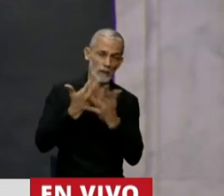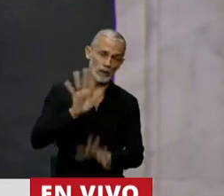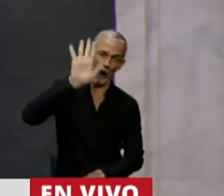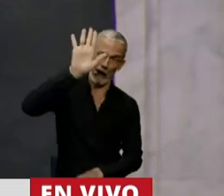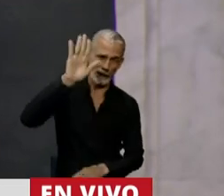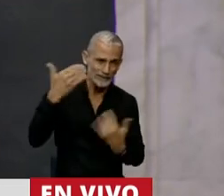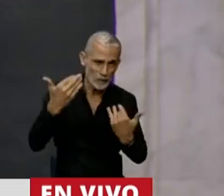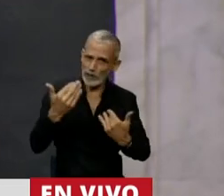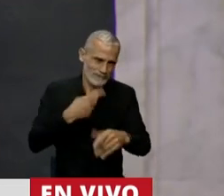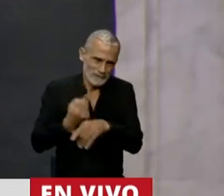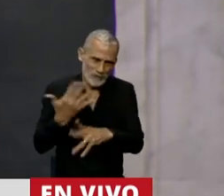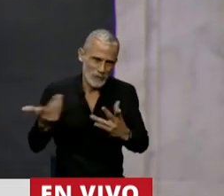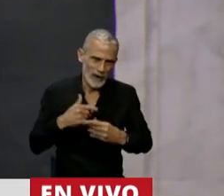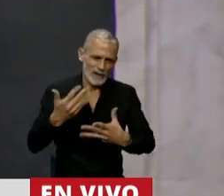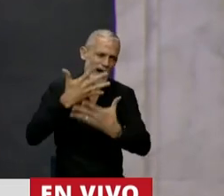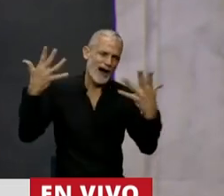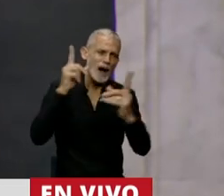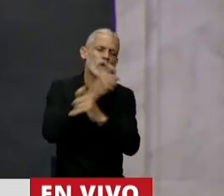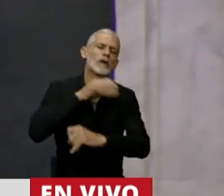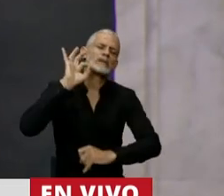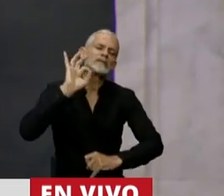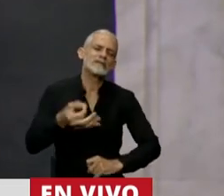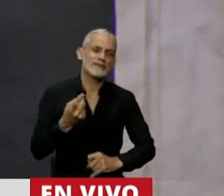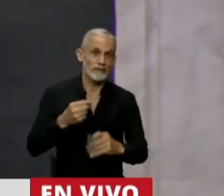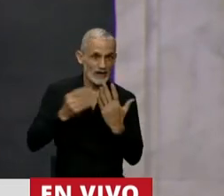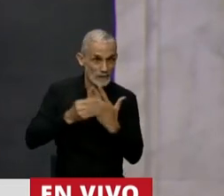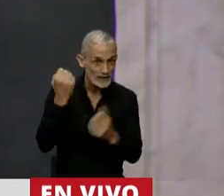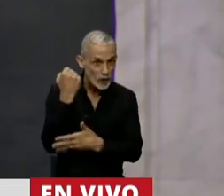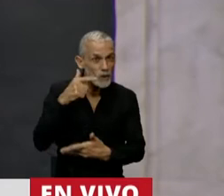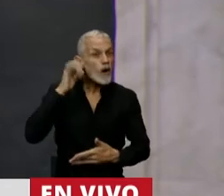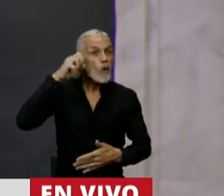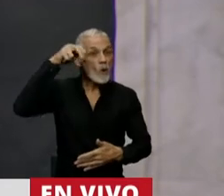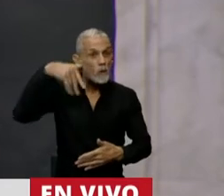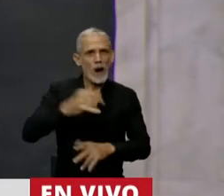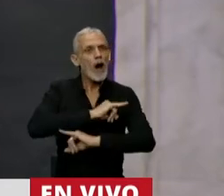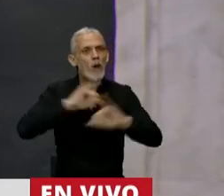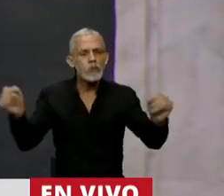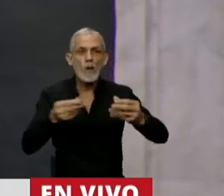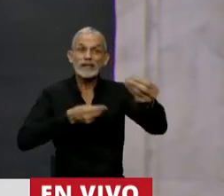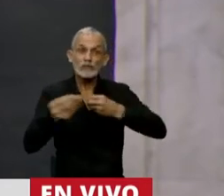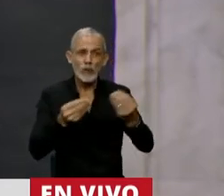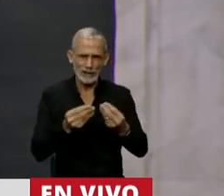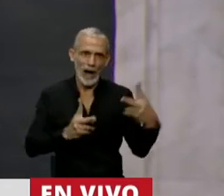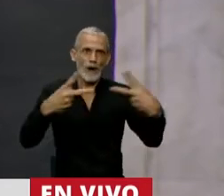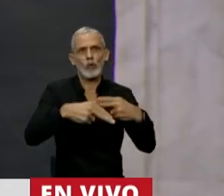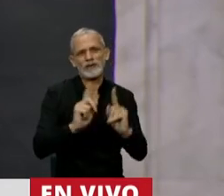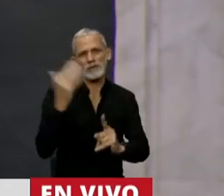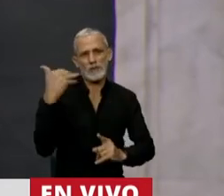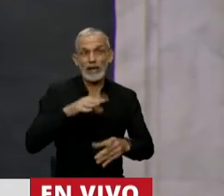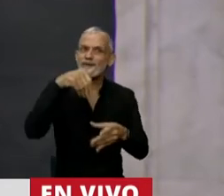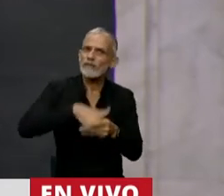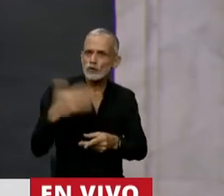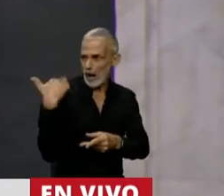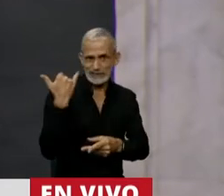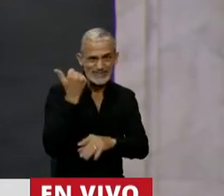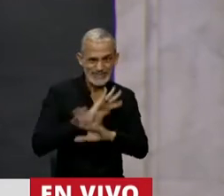mano. Como ya lo dije anteriormente, Guzmán anunció que el presupuesto de ajuste que se votó